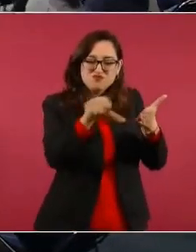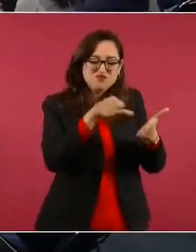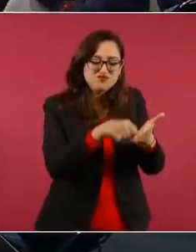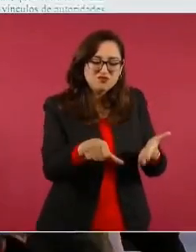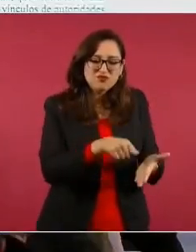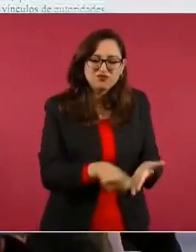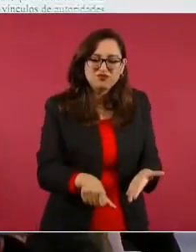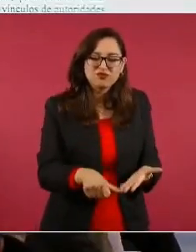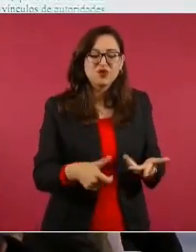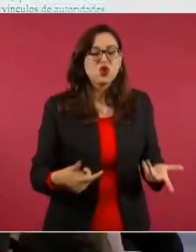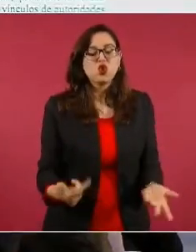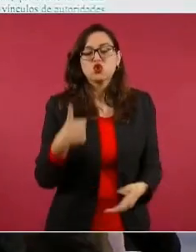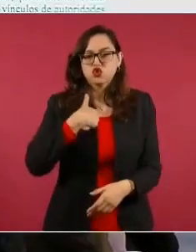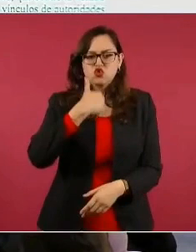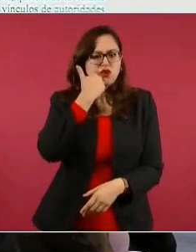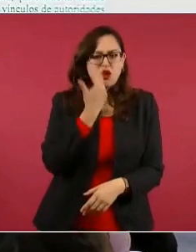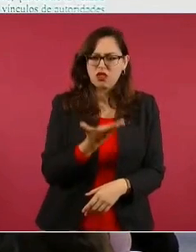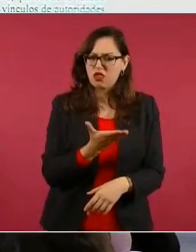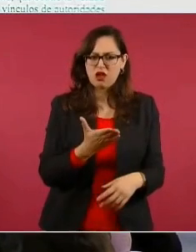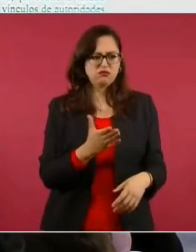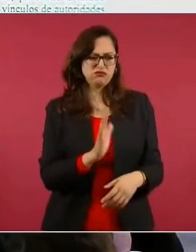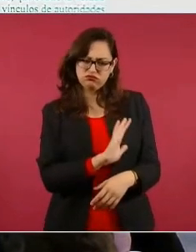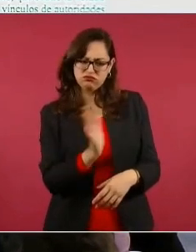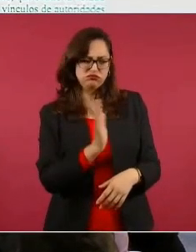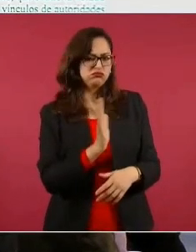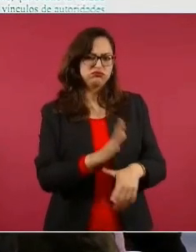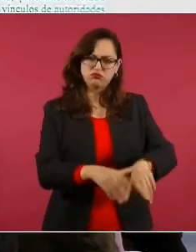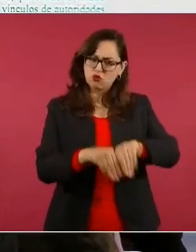pero por Alejandro,